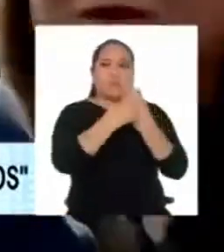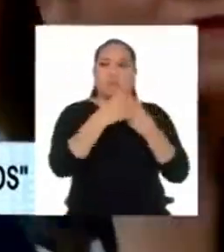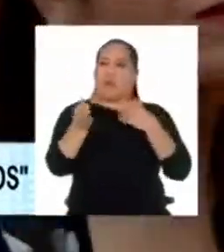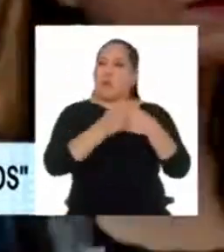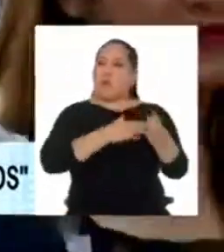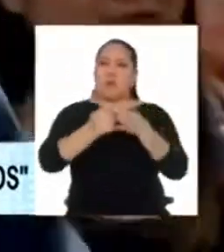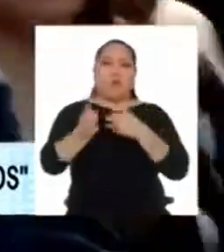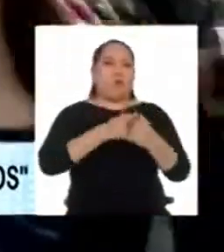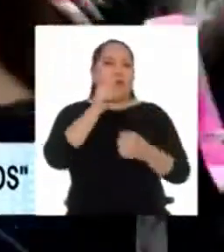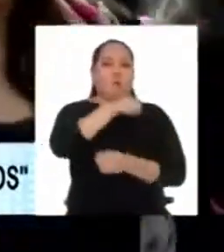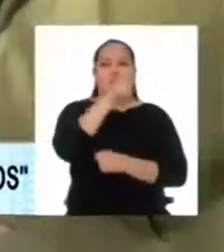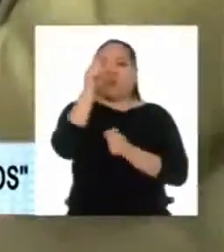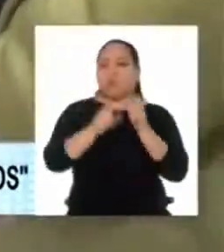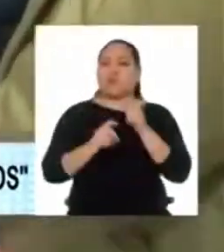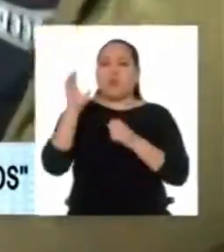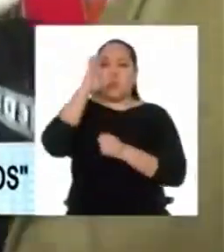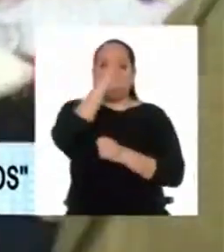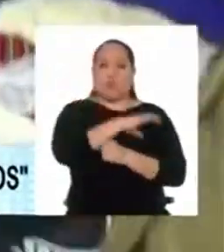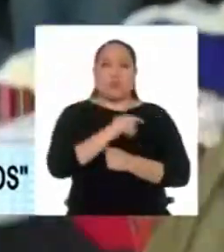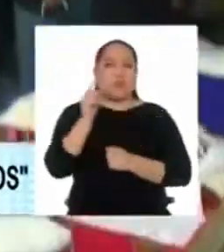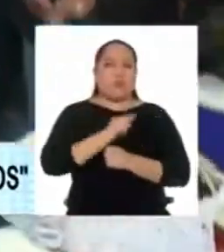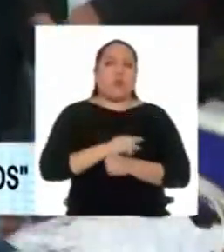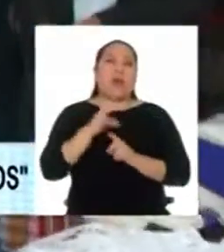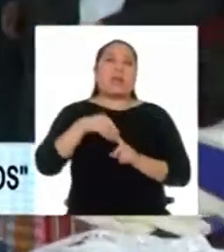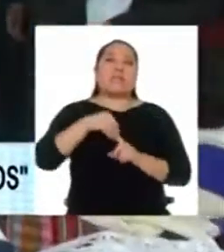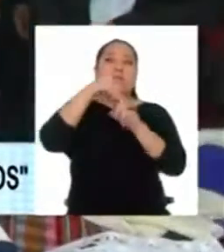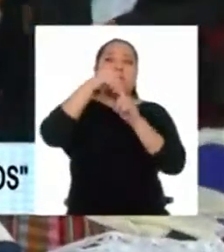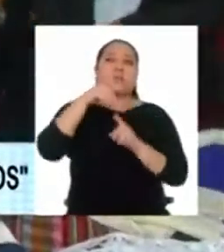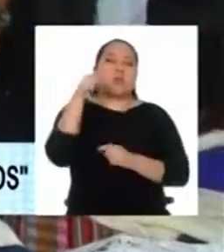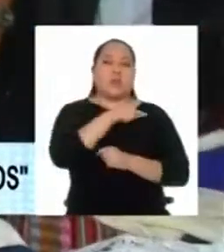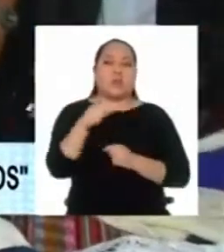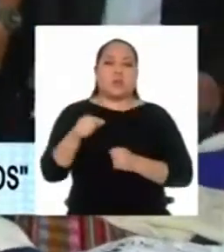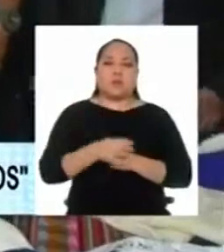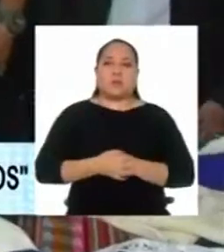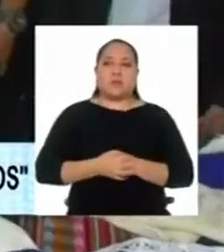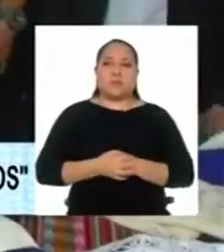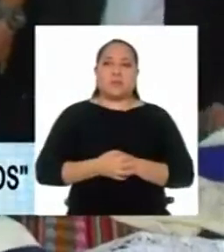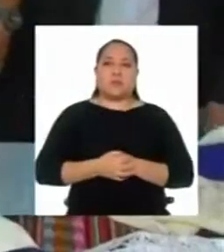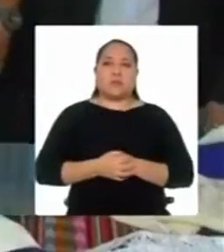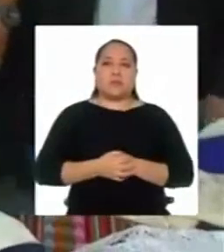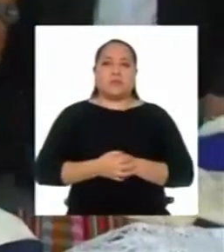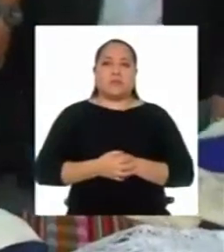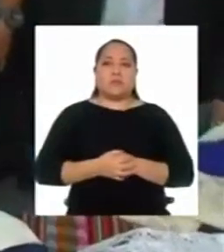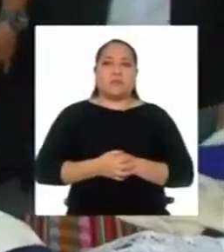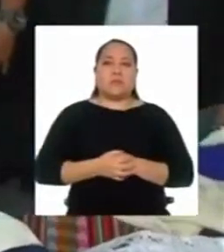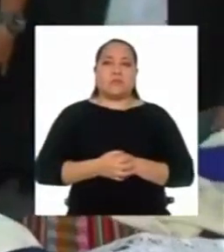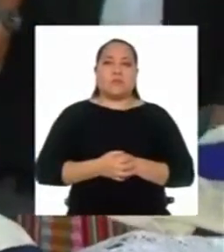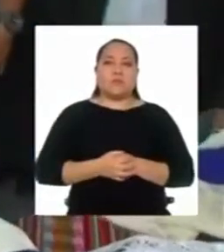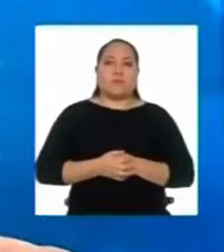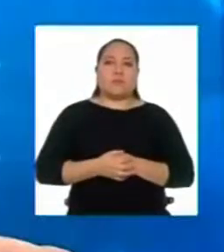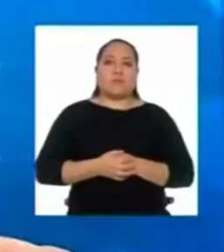como cualquier otro sentenciado, sin distinción o privilegio alguno.